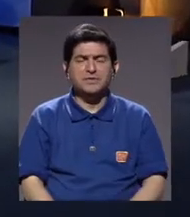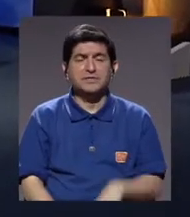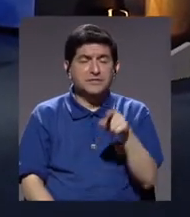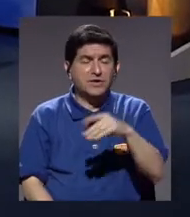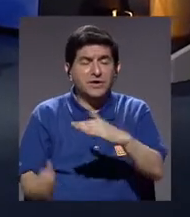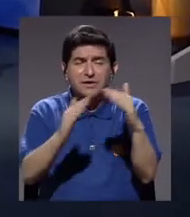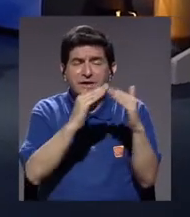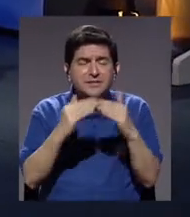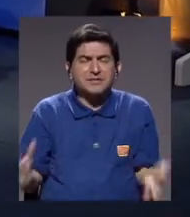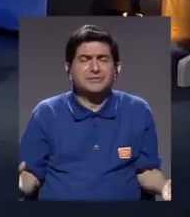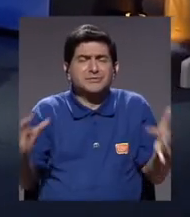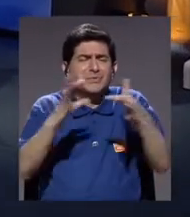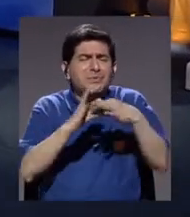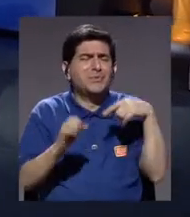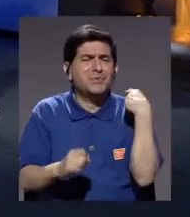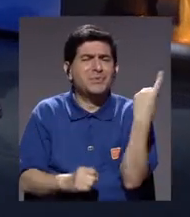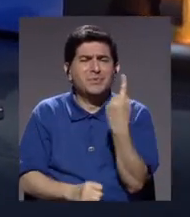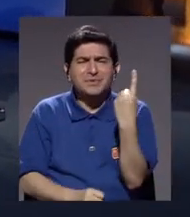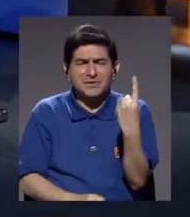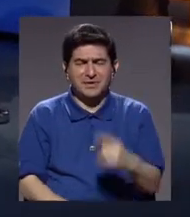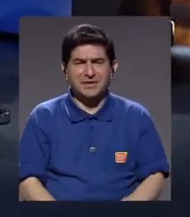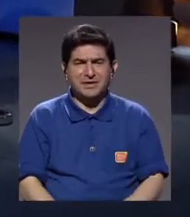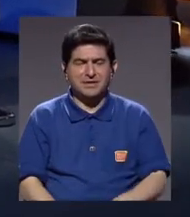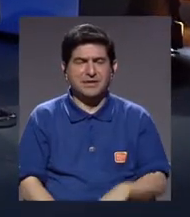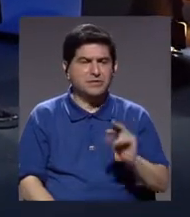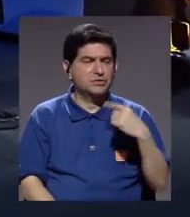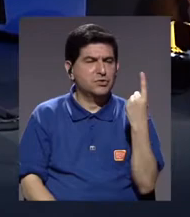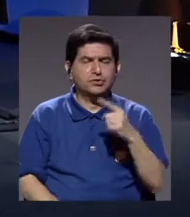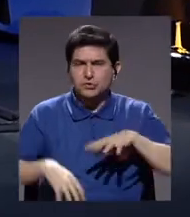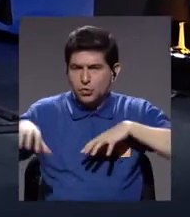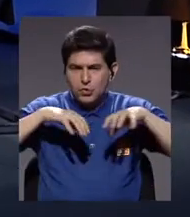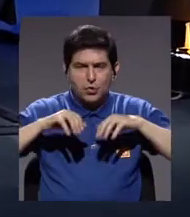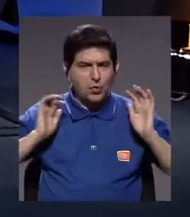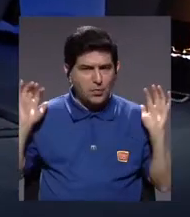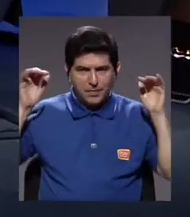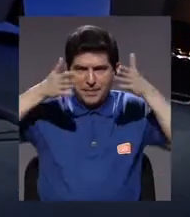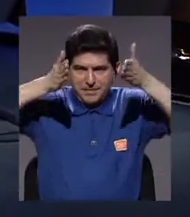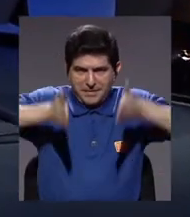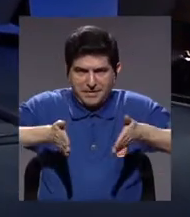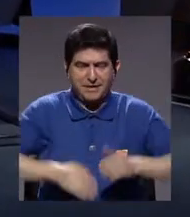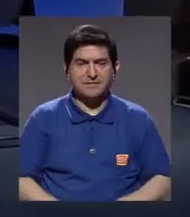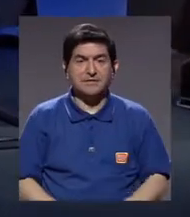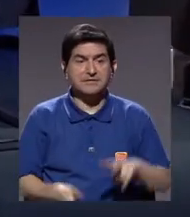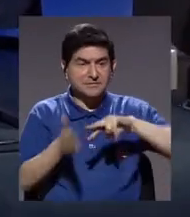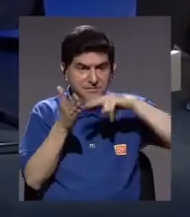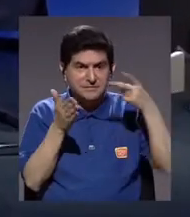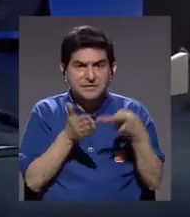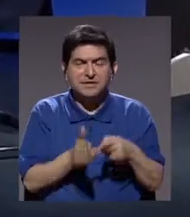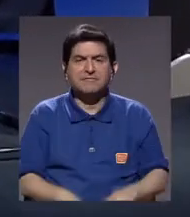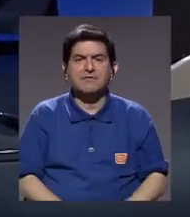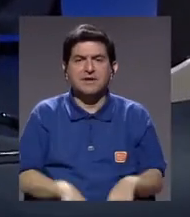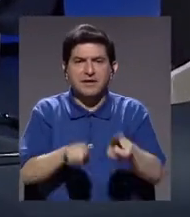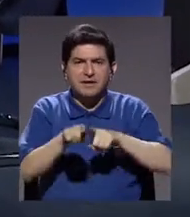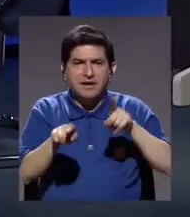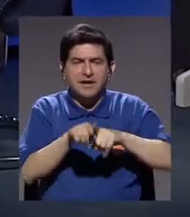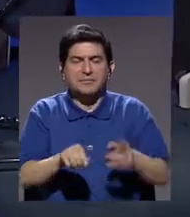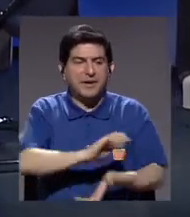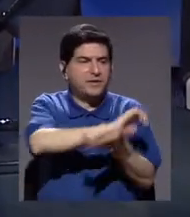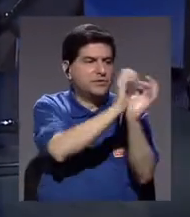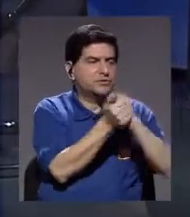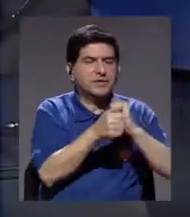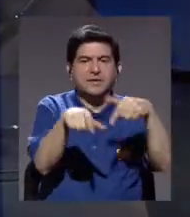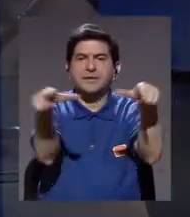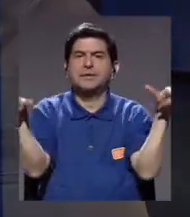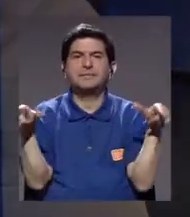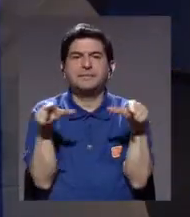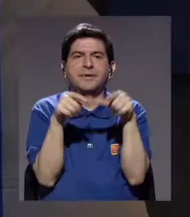han sido civilizaciones que se han conectado siempre, sí, con ustedes, y más, que un flujo migratorio, son esos hermanos que pasaron de un